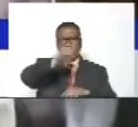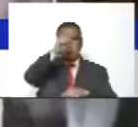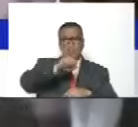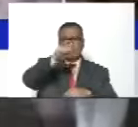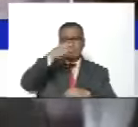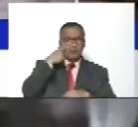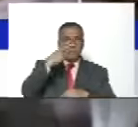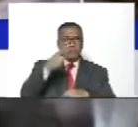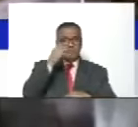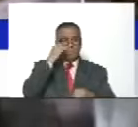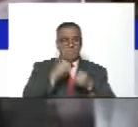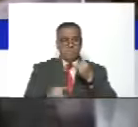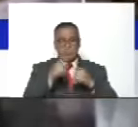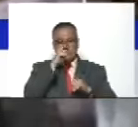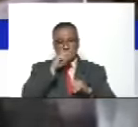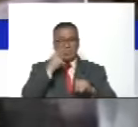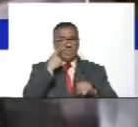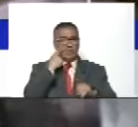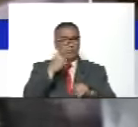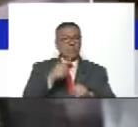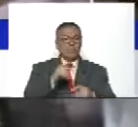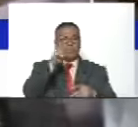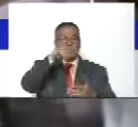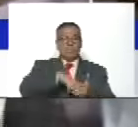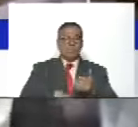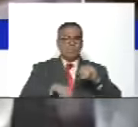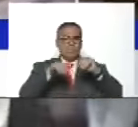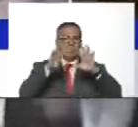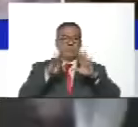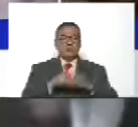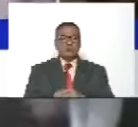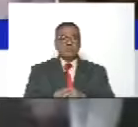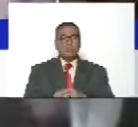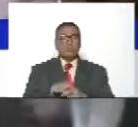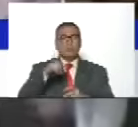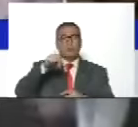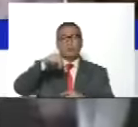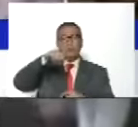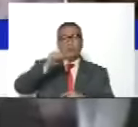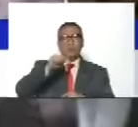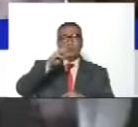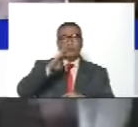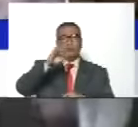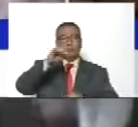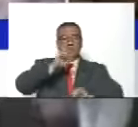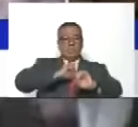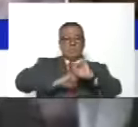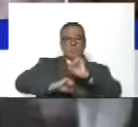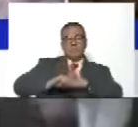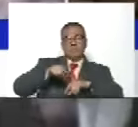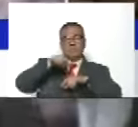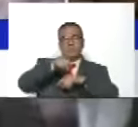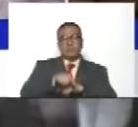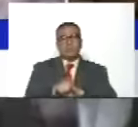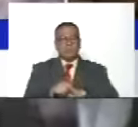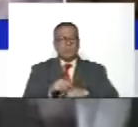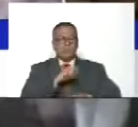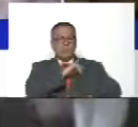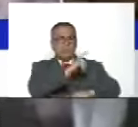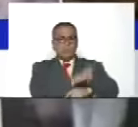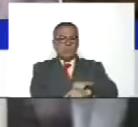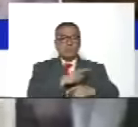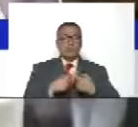hemos visto en estos últimos años. En el 2019, Namibia rechaza la injerencia de